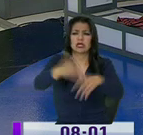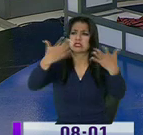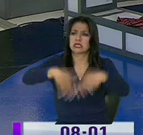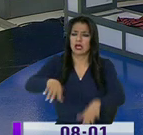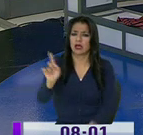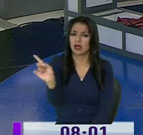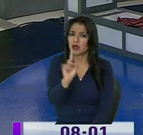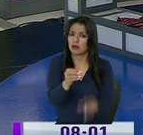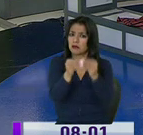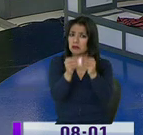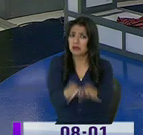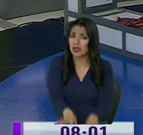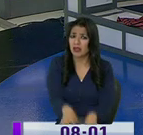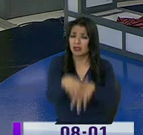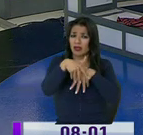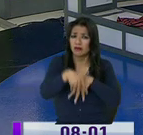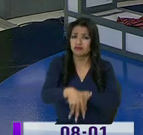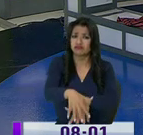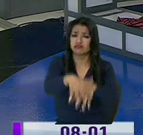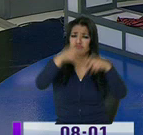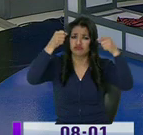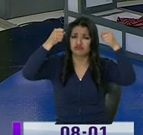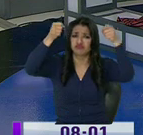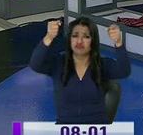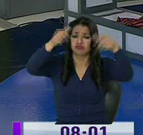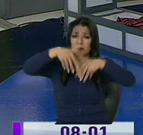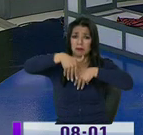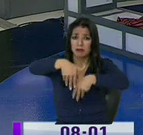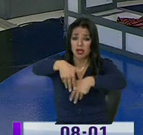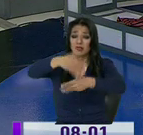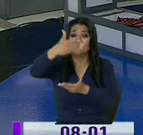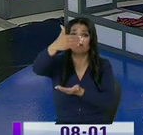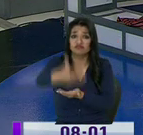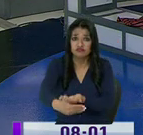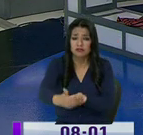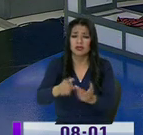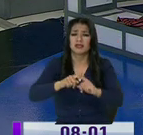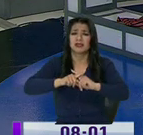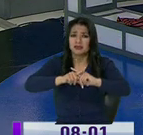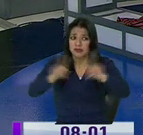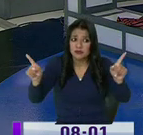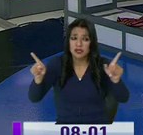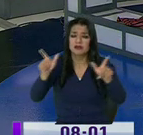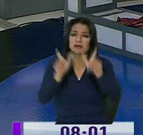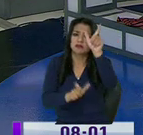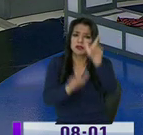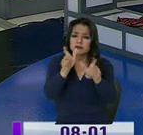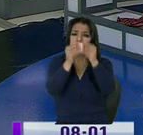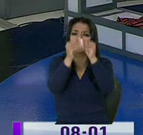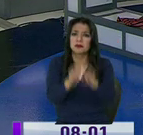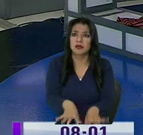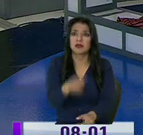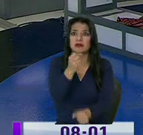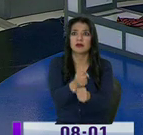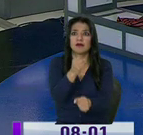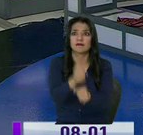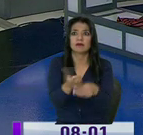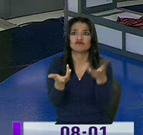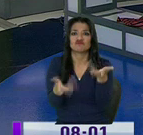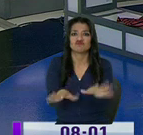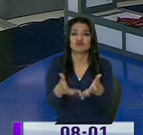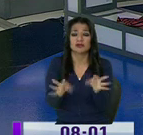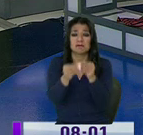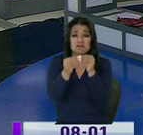¿no? Las paralizaciones, los bloqueos hacen esto, ¿no? Que miles de gente deje de trabajar y millones de